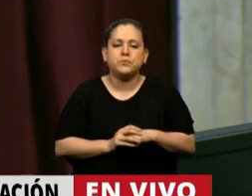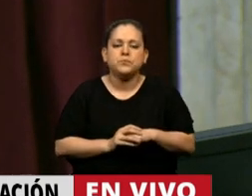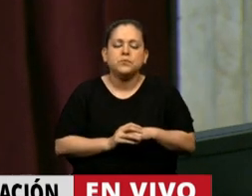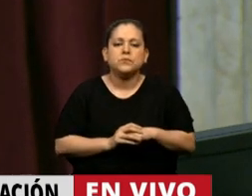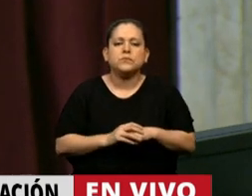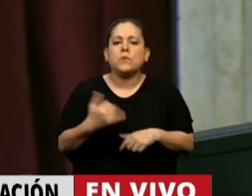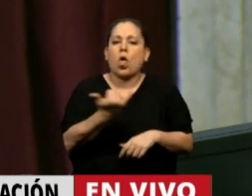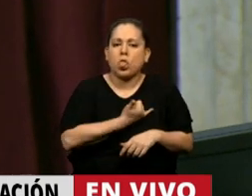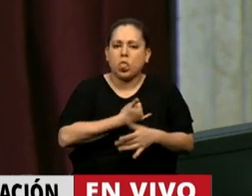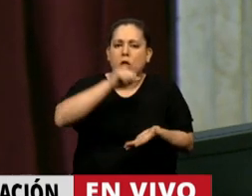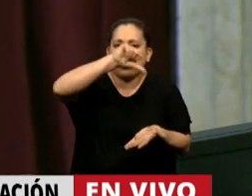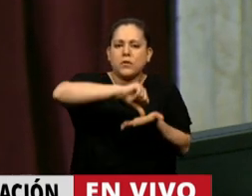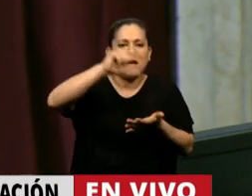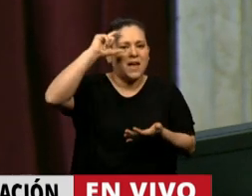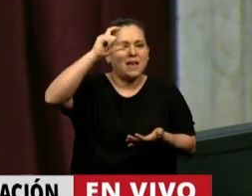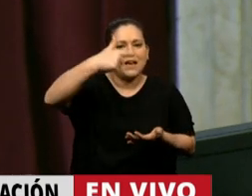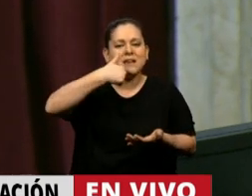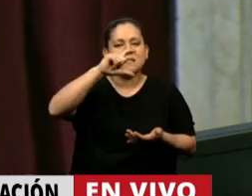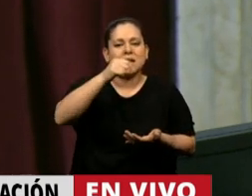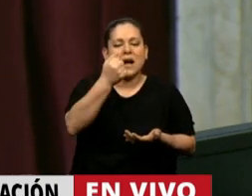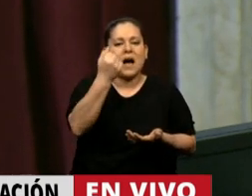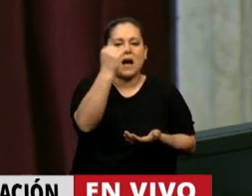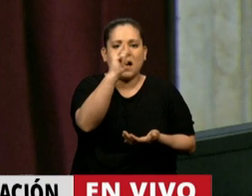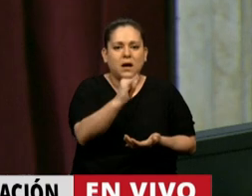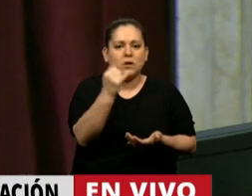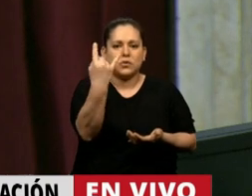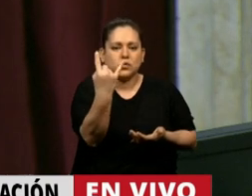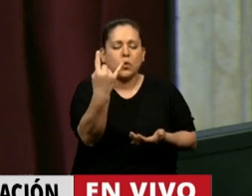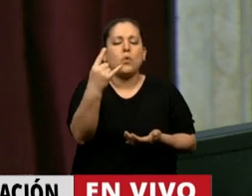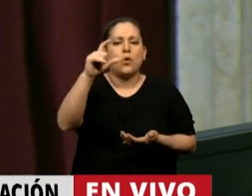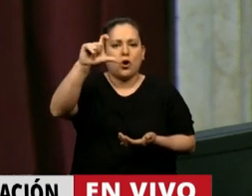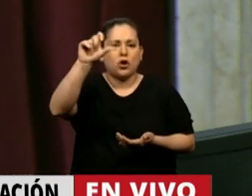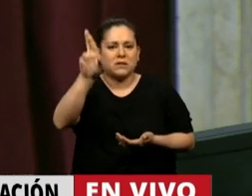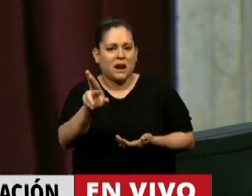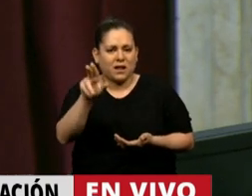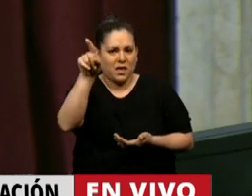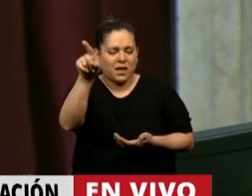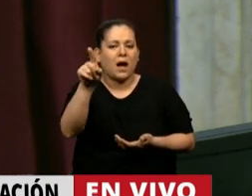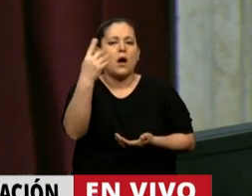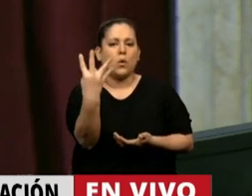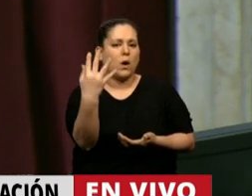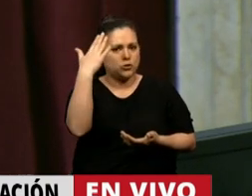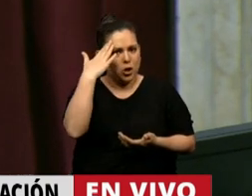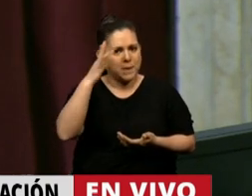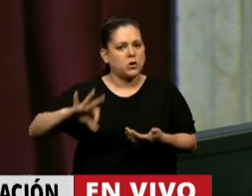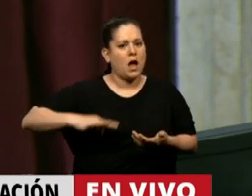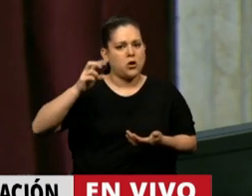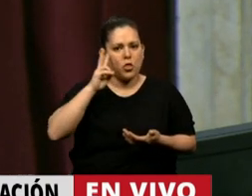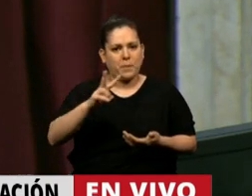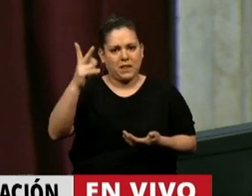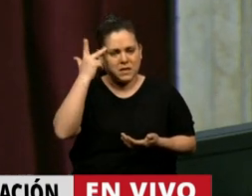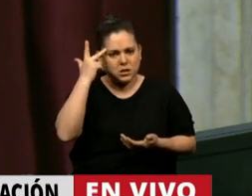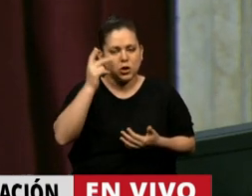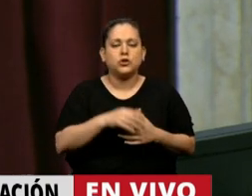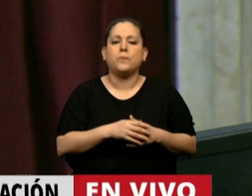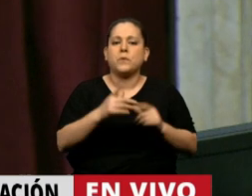celebrado en la ciudad de escazú República de Costa Rica el 4 de marzo del 2018